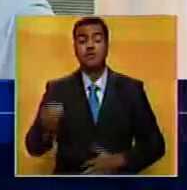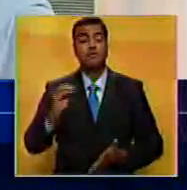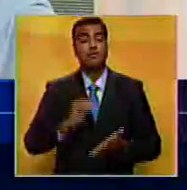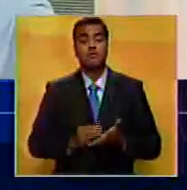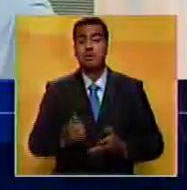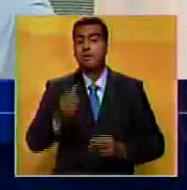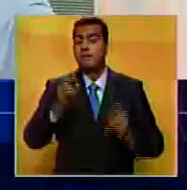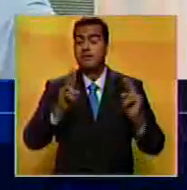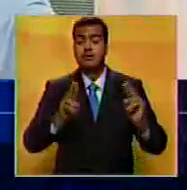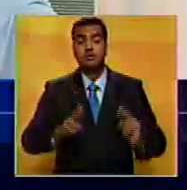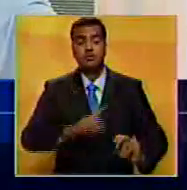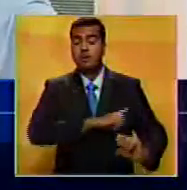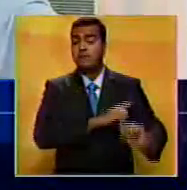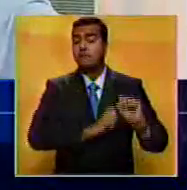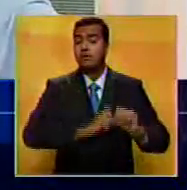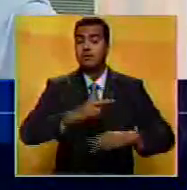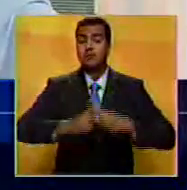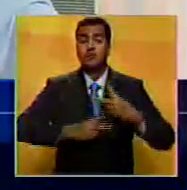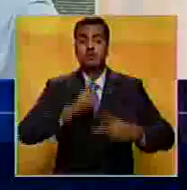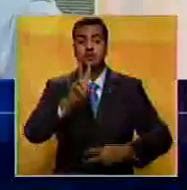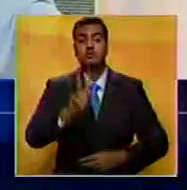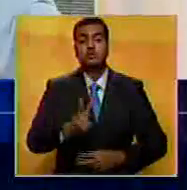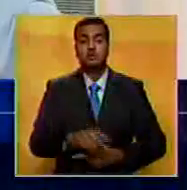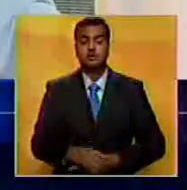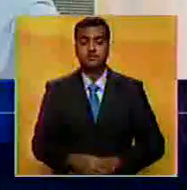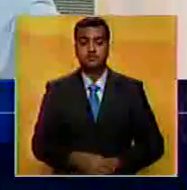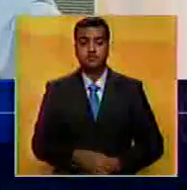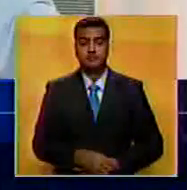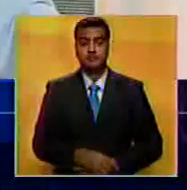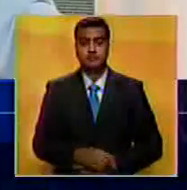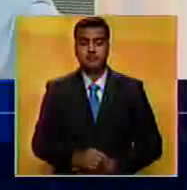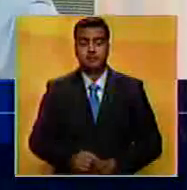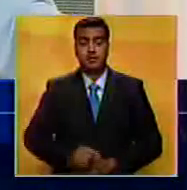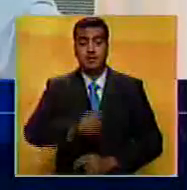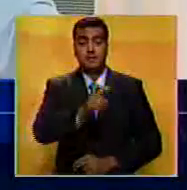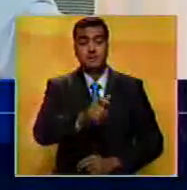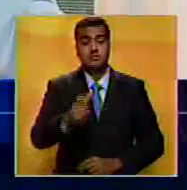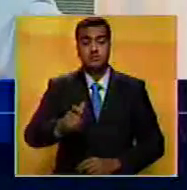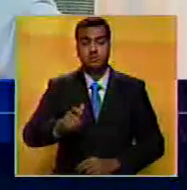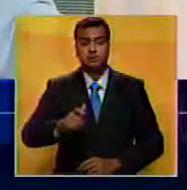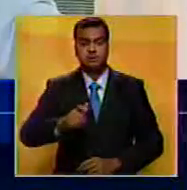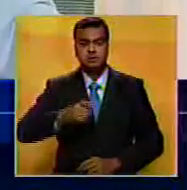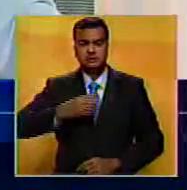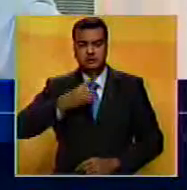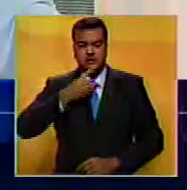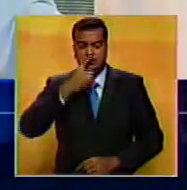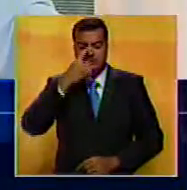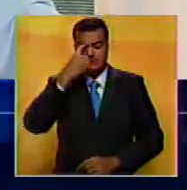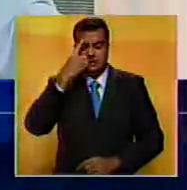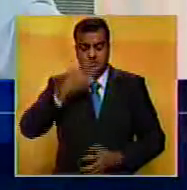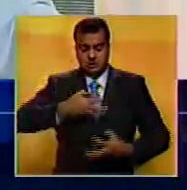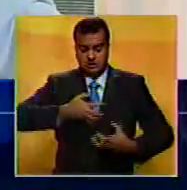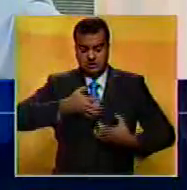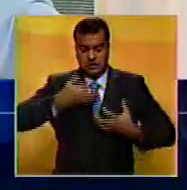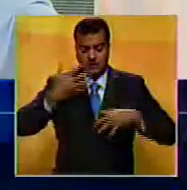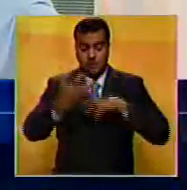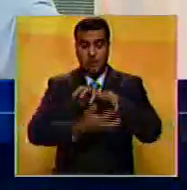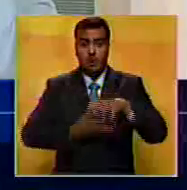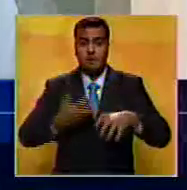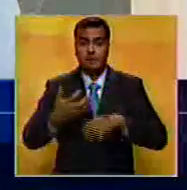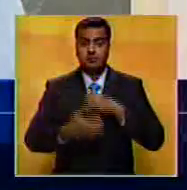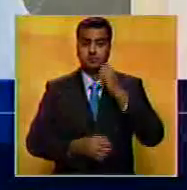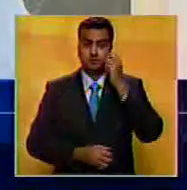más nunca al poder político en Venezuela. Esta gente es el odio, esta gente es la